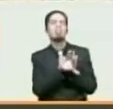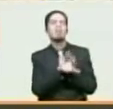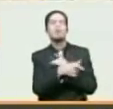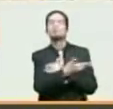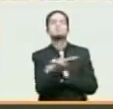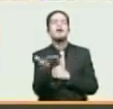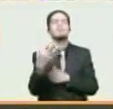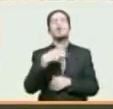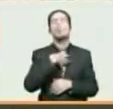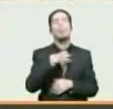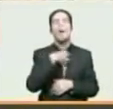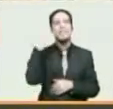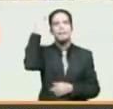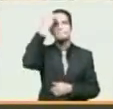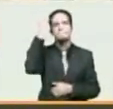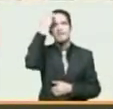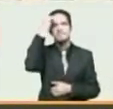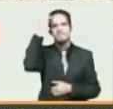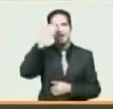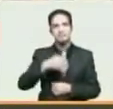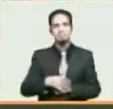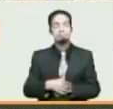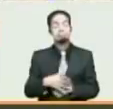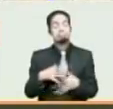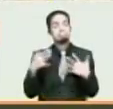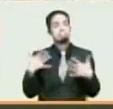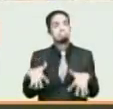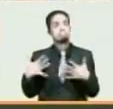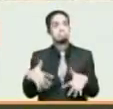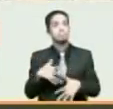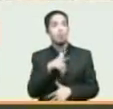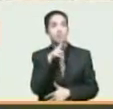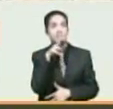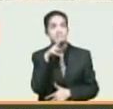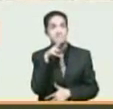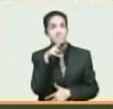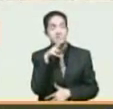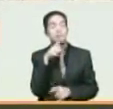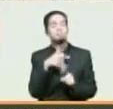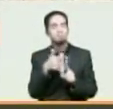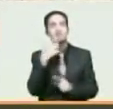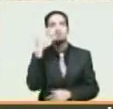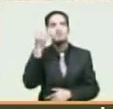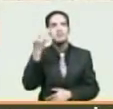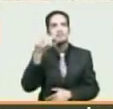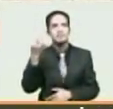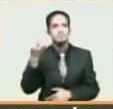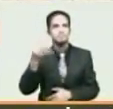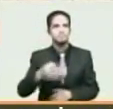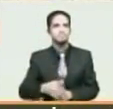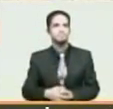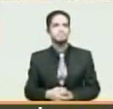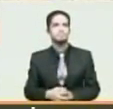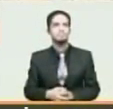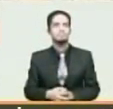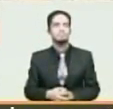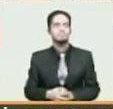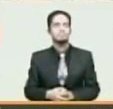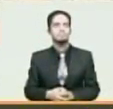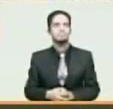pensamiento. Terrible, horrible, pero cierto. Por eso